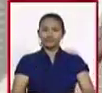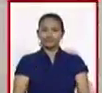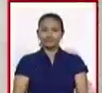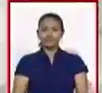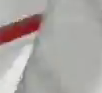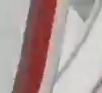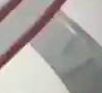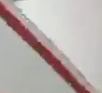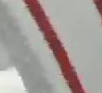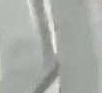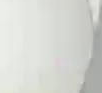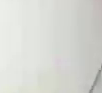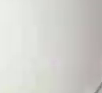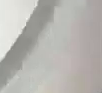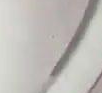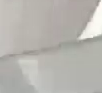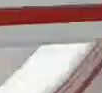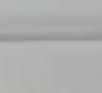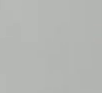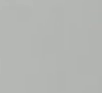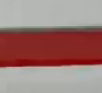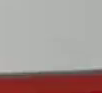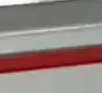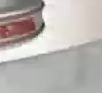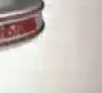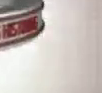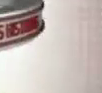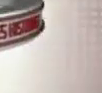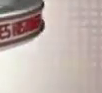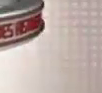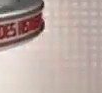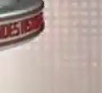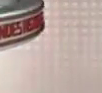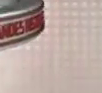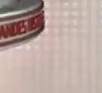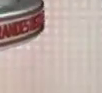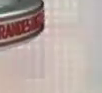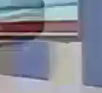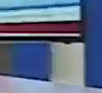protestantes. En instantes, al día.